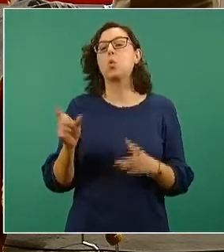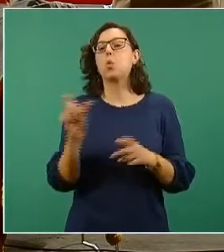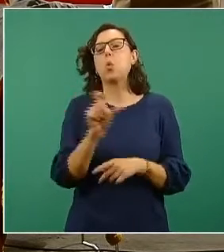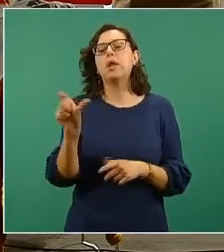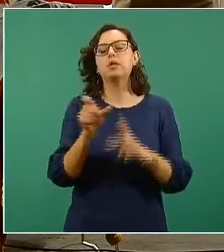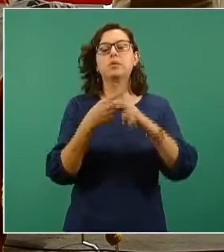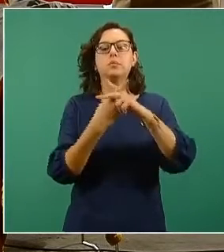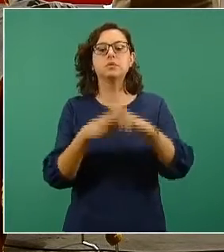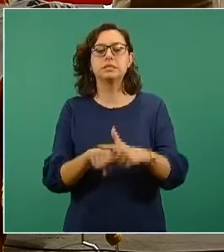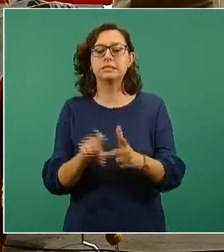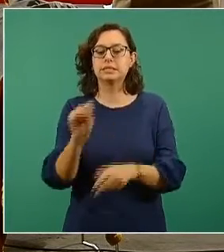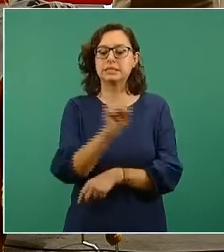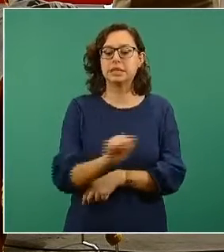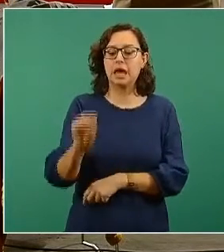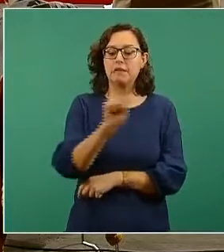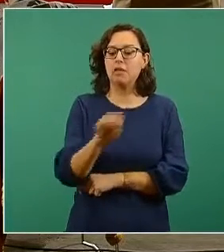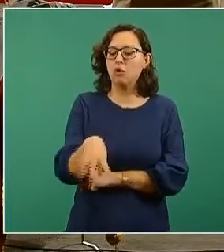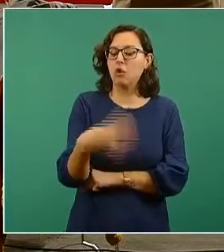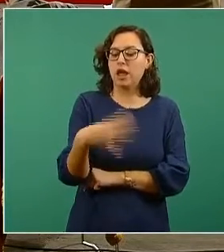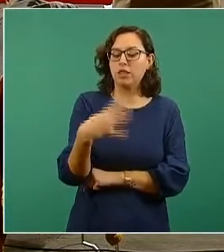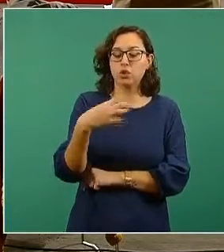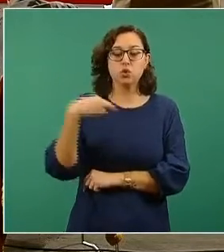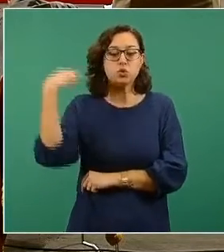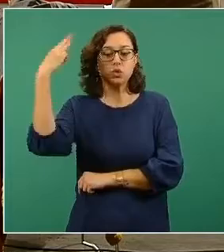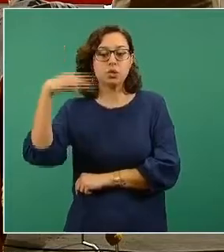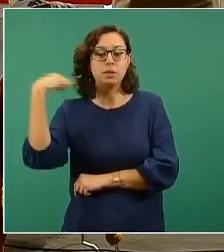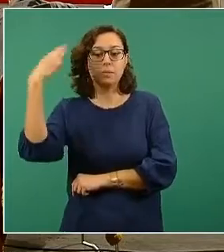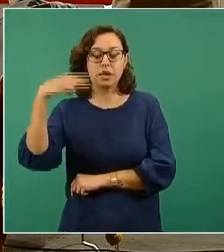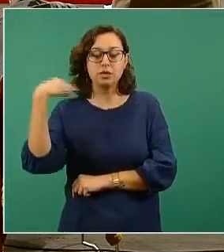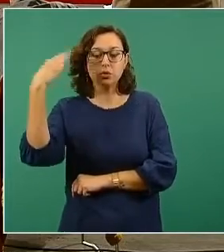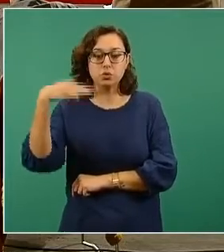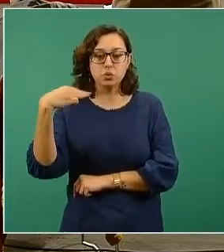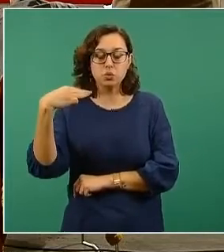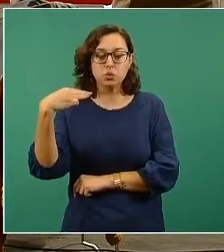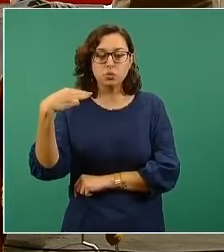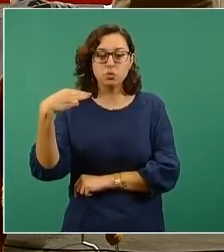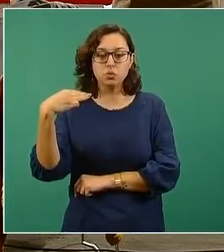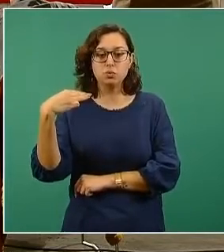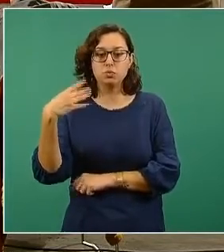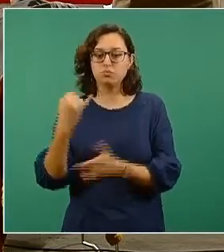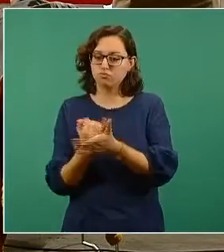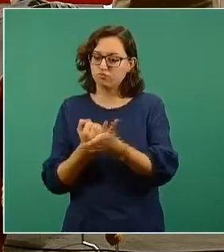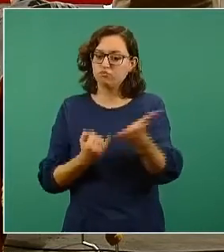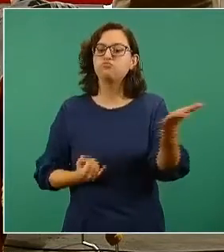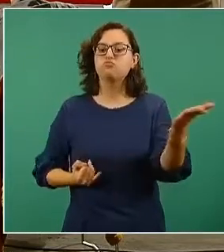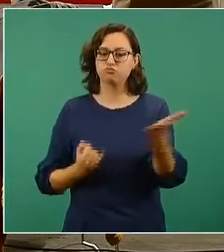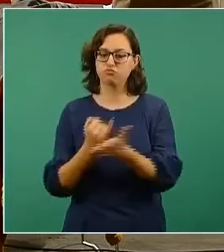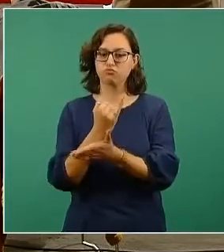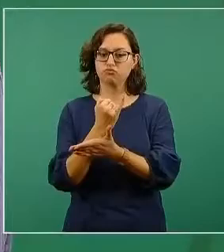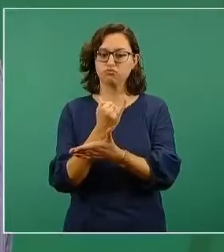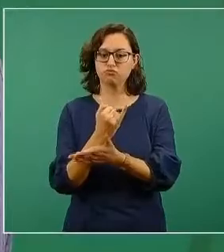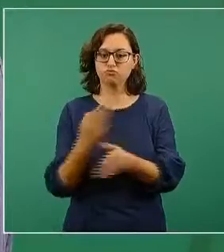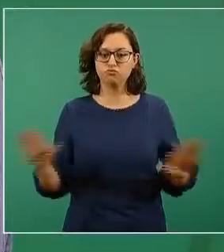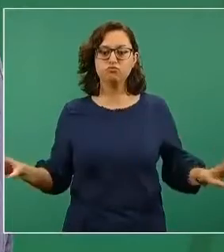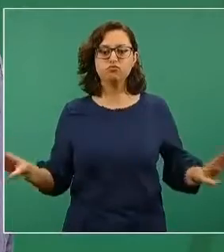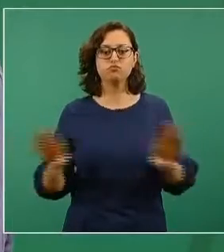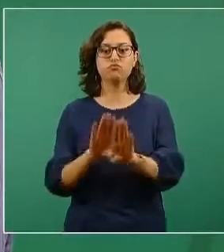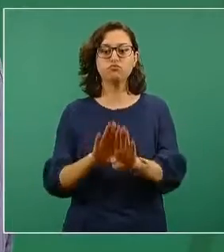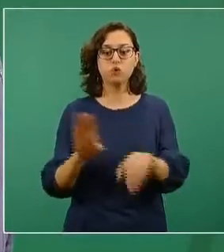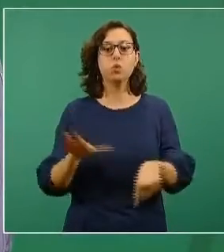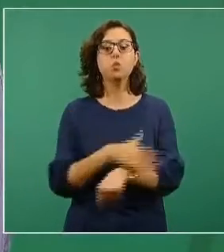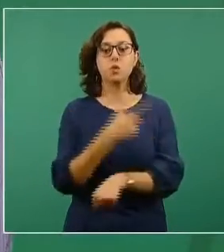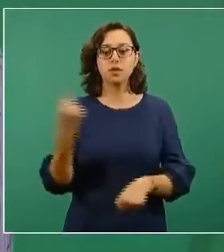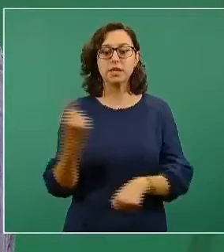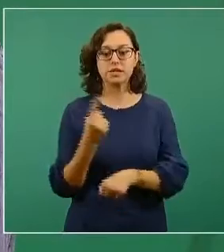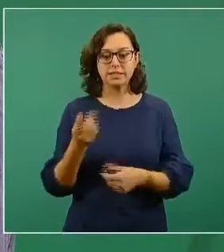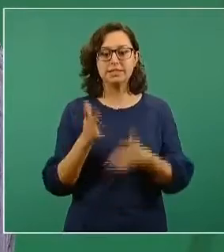14 de marzo, exactamente un año y unos días, se dio precisamente porque ya esperábamos cuál era